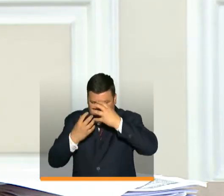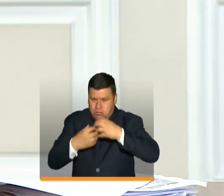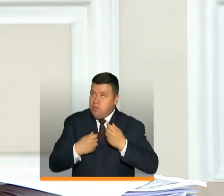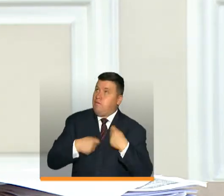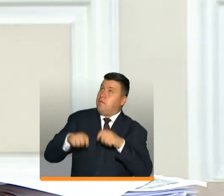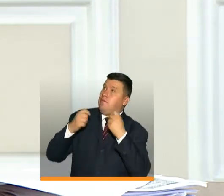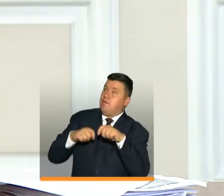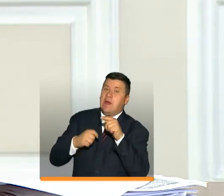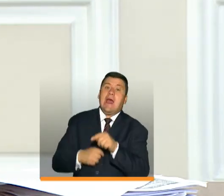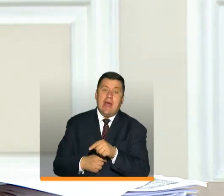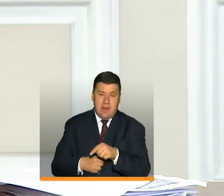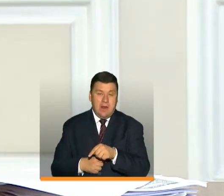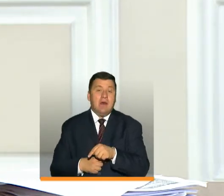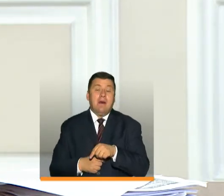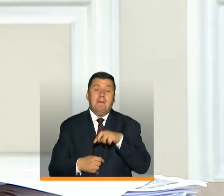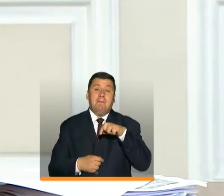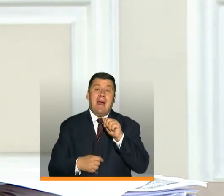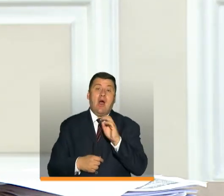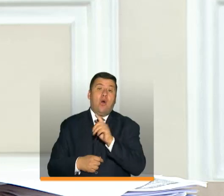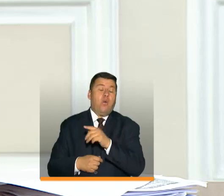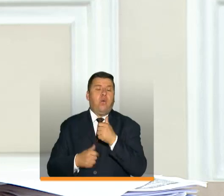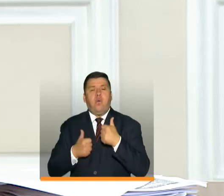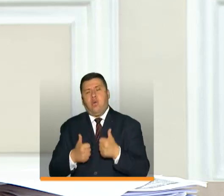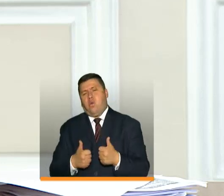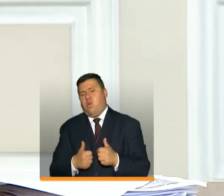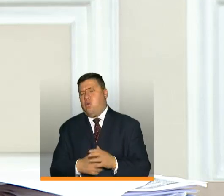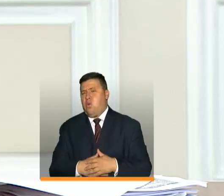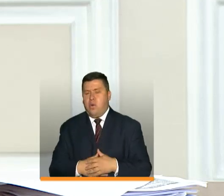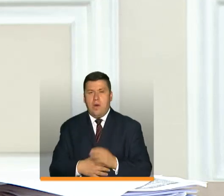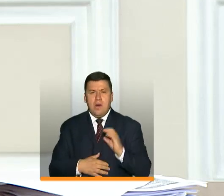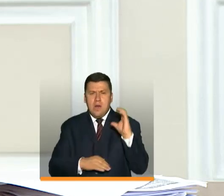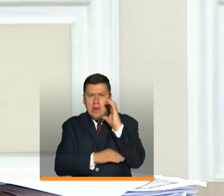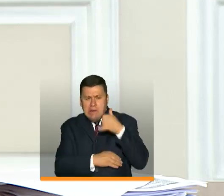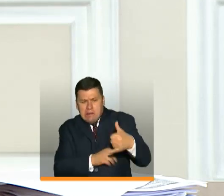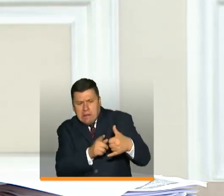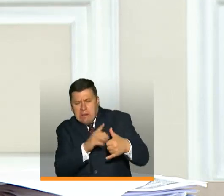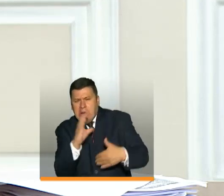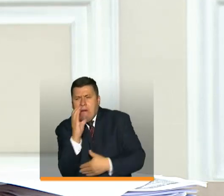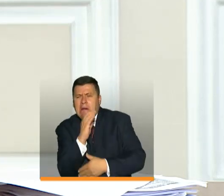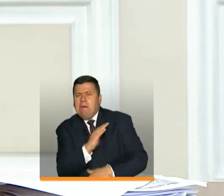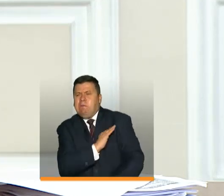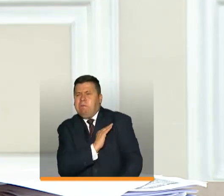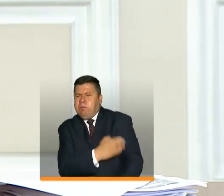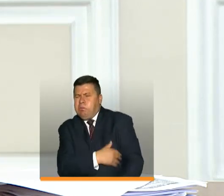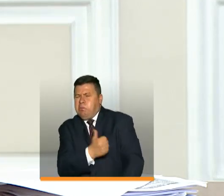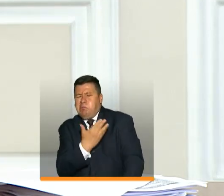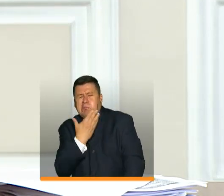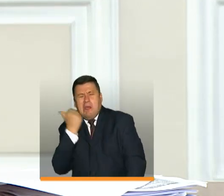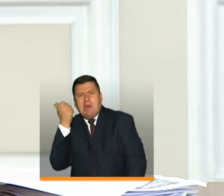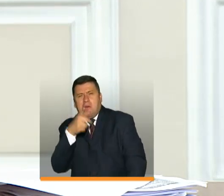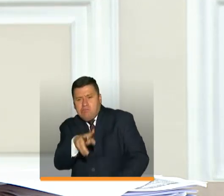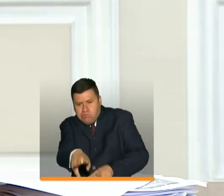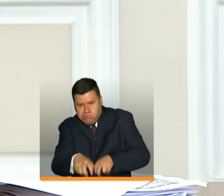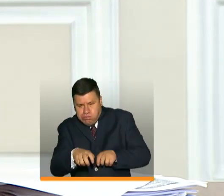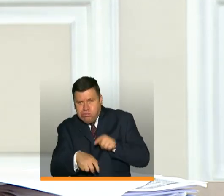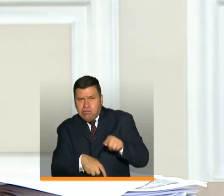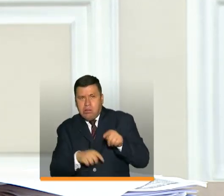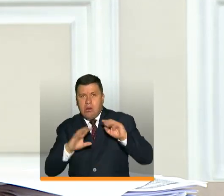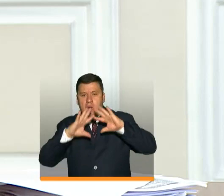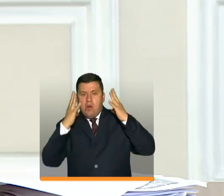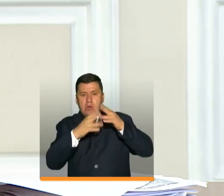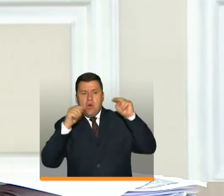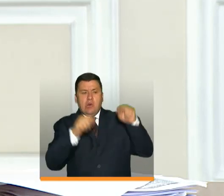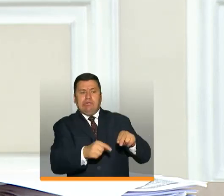La FAO ha señalado como Colombia es uno de los países con mayor potencial para convertirse en una despensa